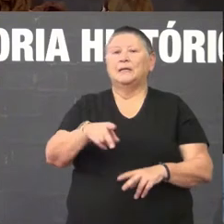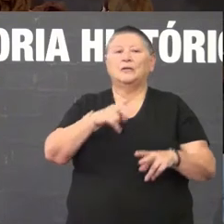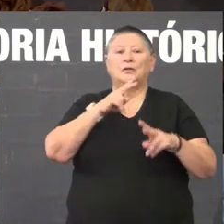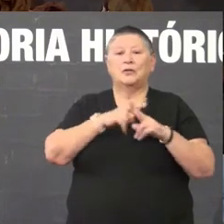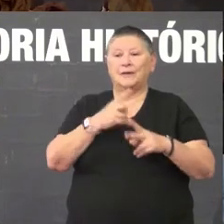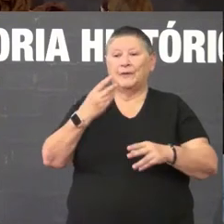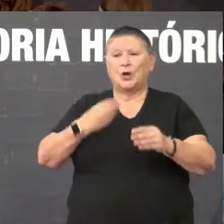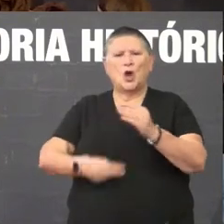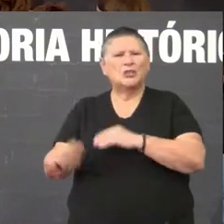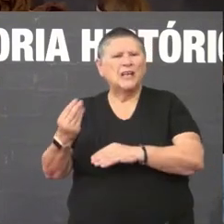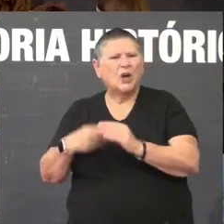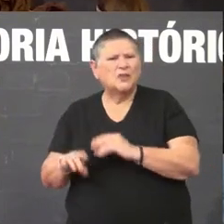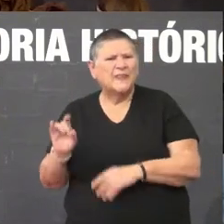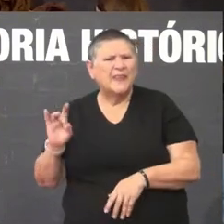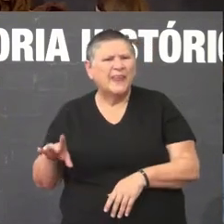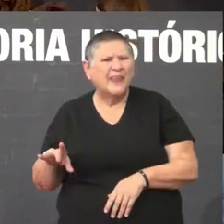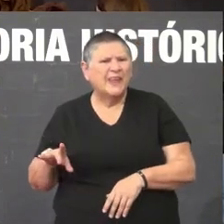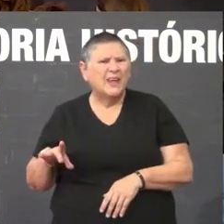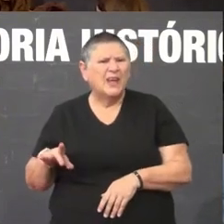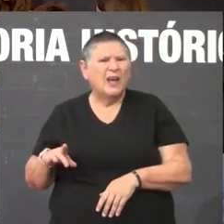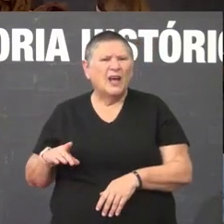da viuda.